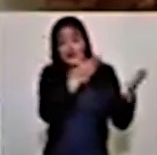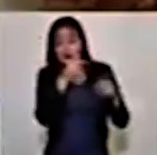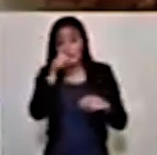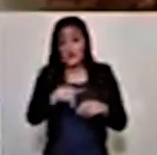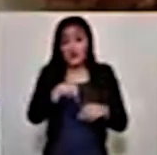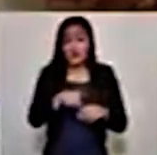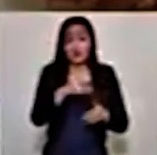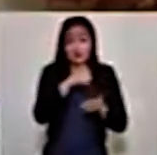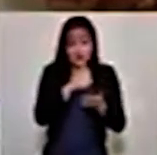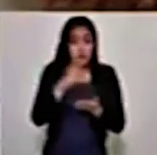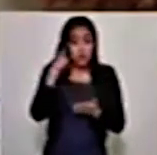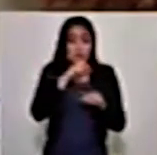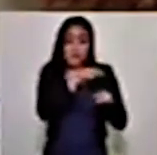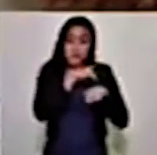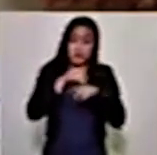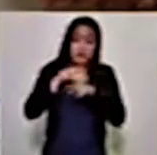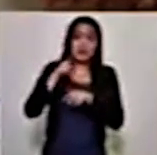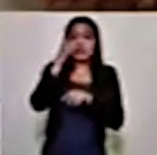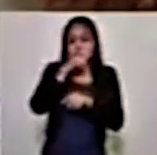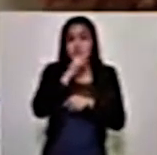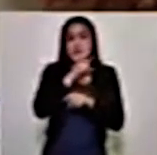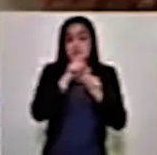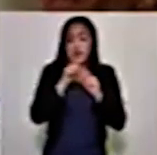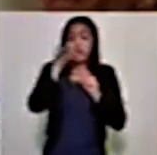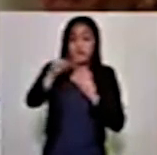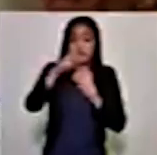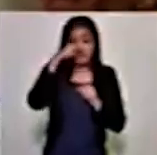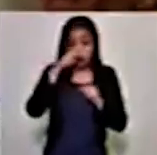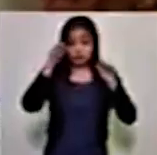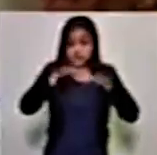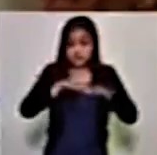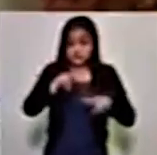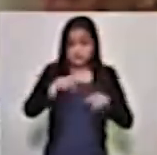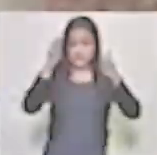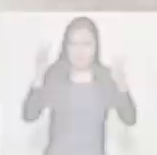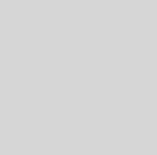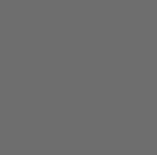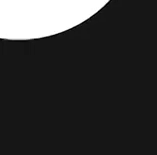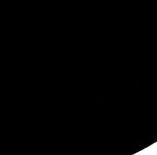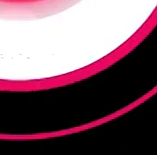nuestro estado rumbo a la Ciudad de México, están protegidos.